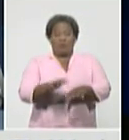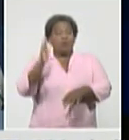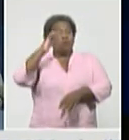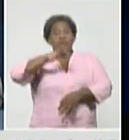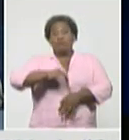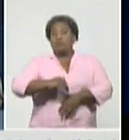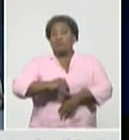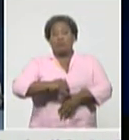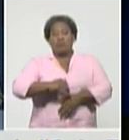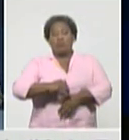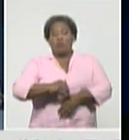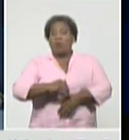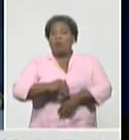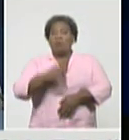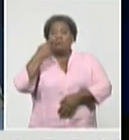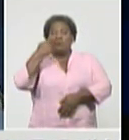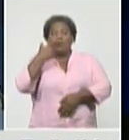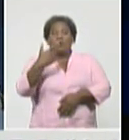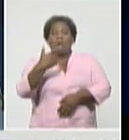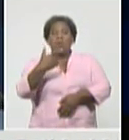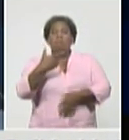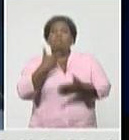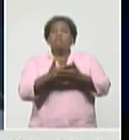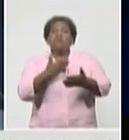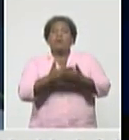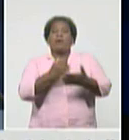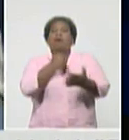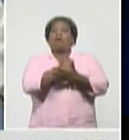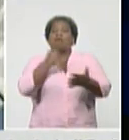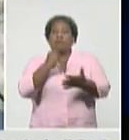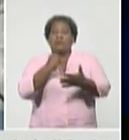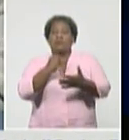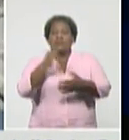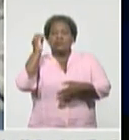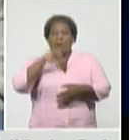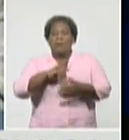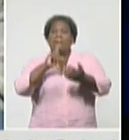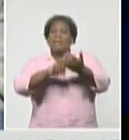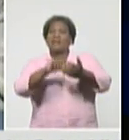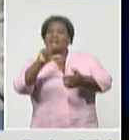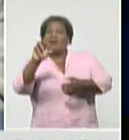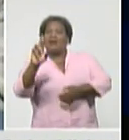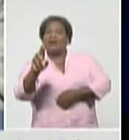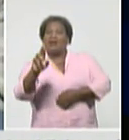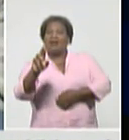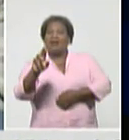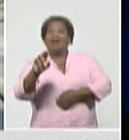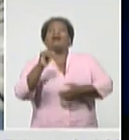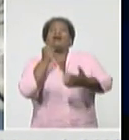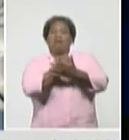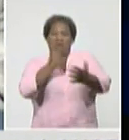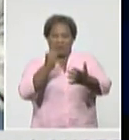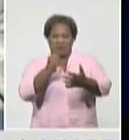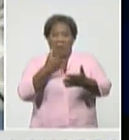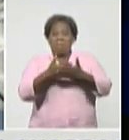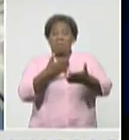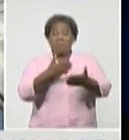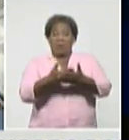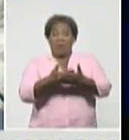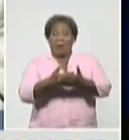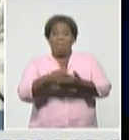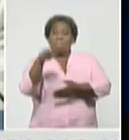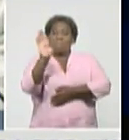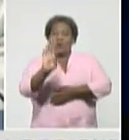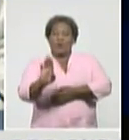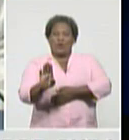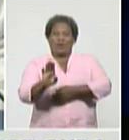la prueba confirmatoria. La prueba confirmatoria sabemos que es el PCR en tiempo real, que es una prueba de biología molecular.